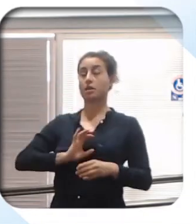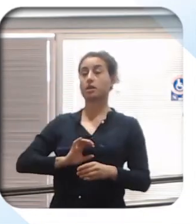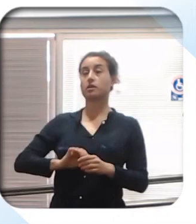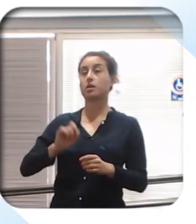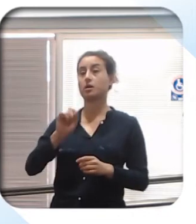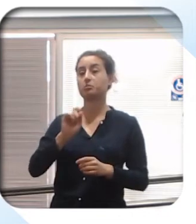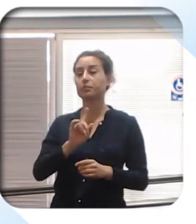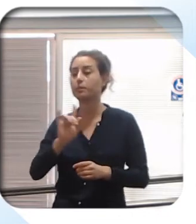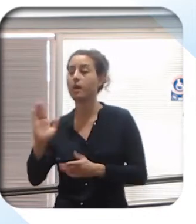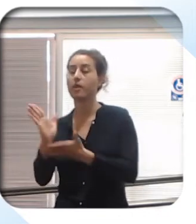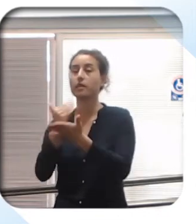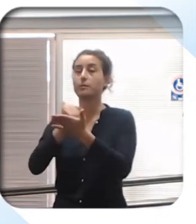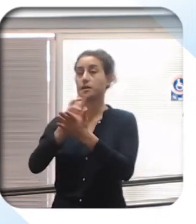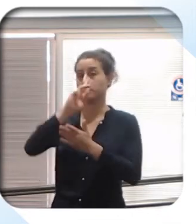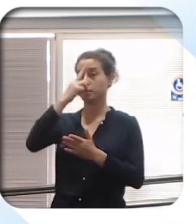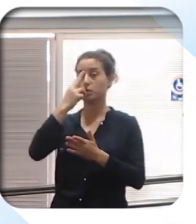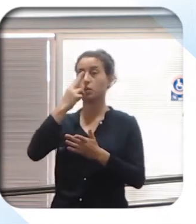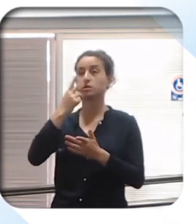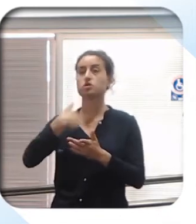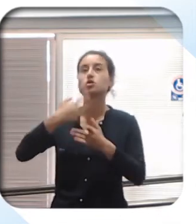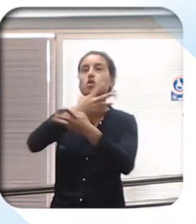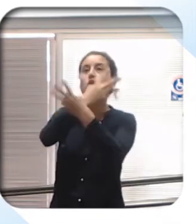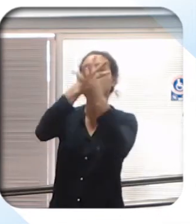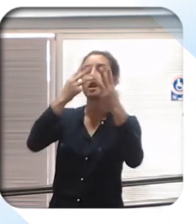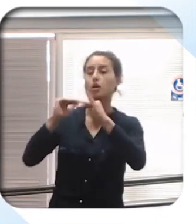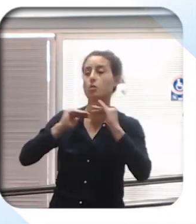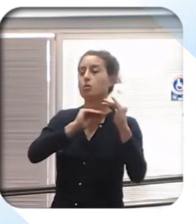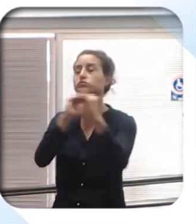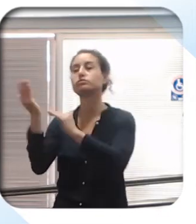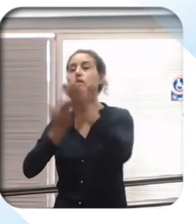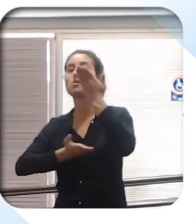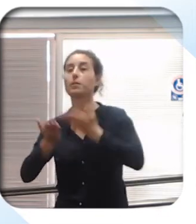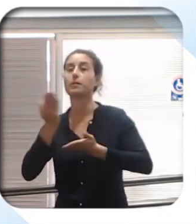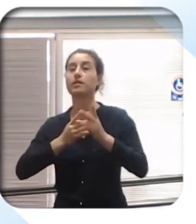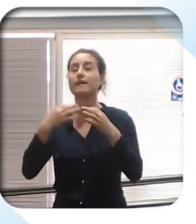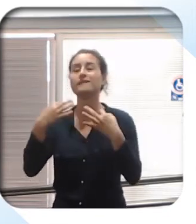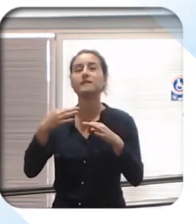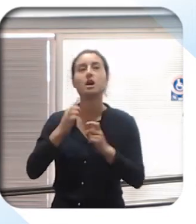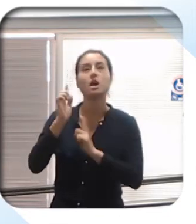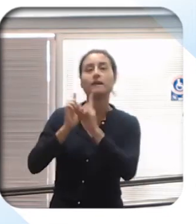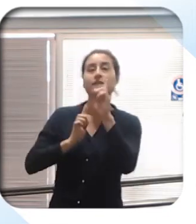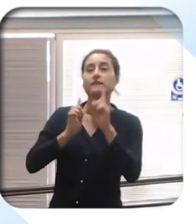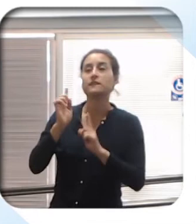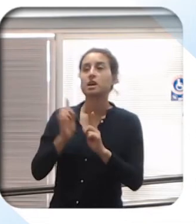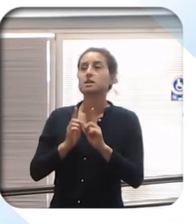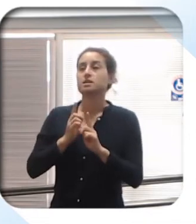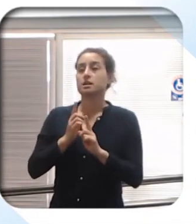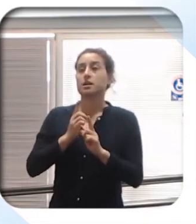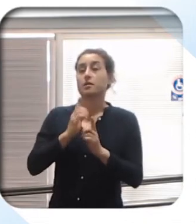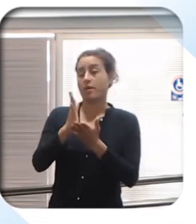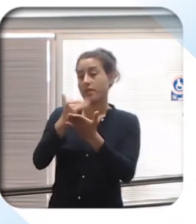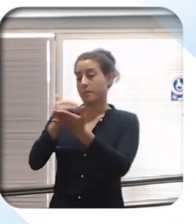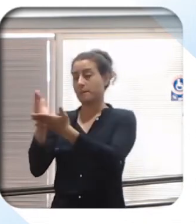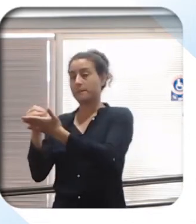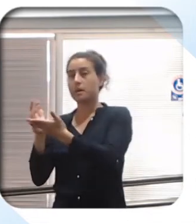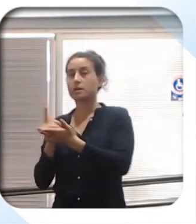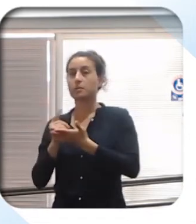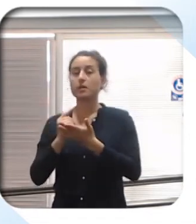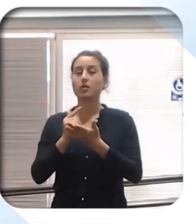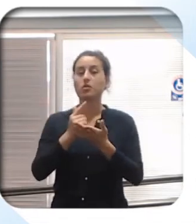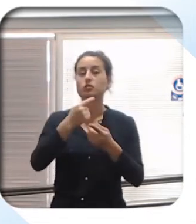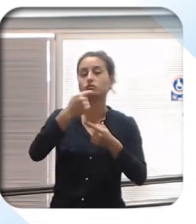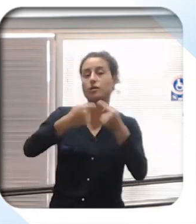cada departamento, son generales, ¿verdad? La verdad que a veces cada departamento pauta